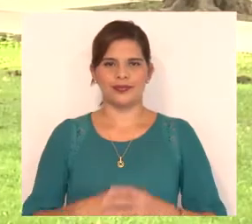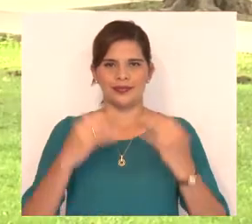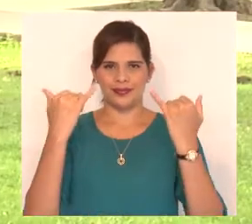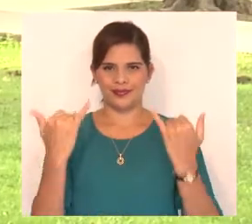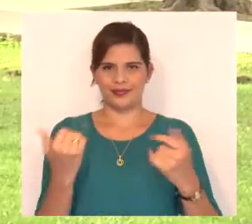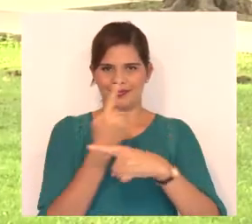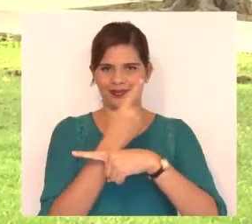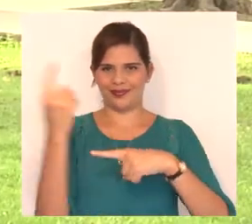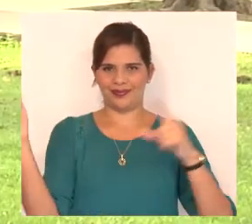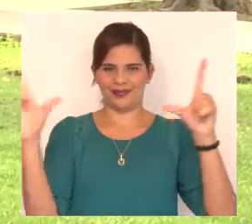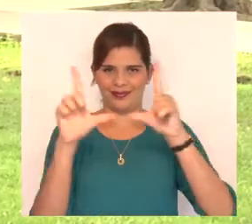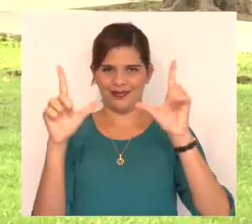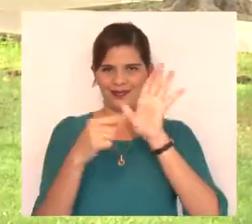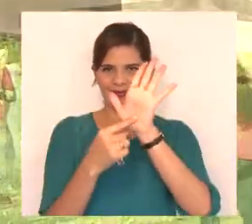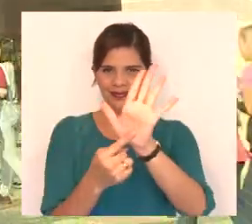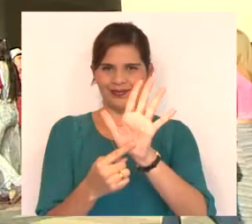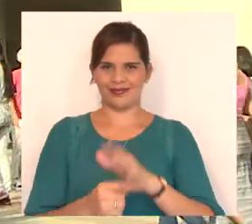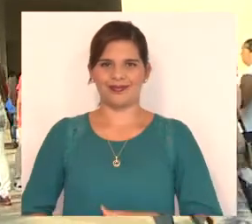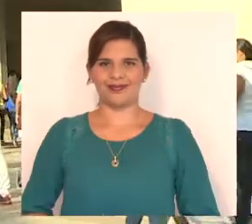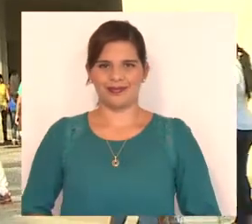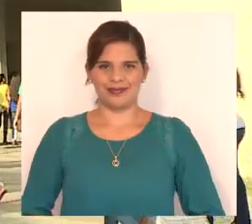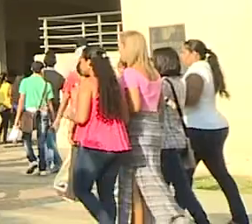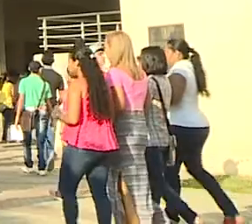Esta es nuestra imagen de la semana.